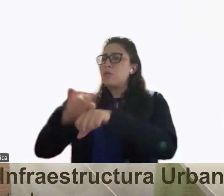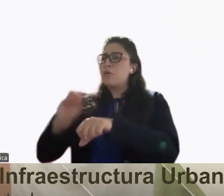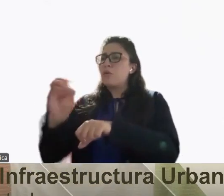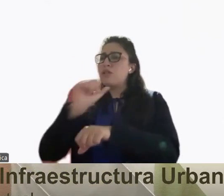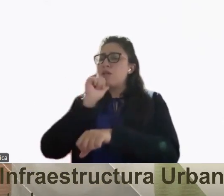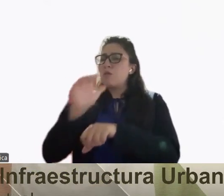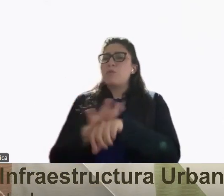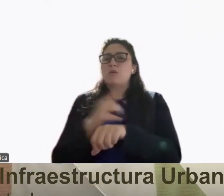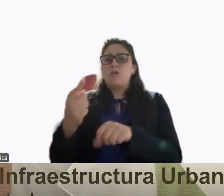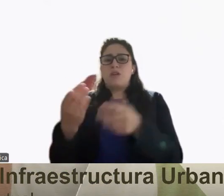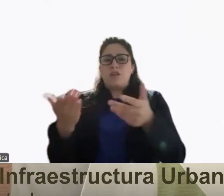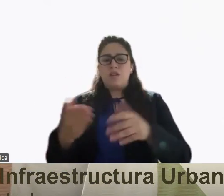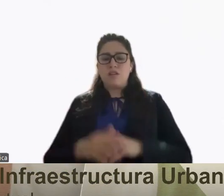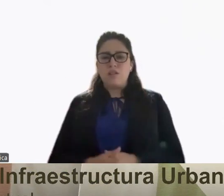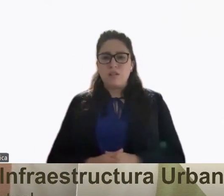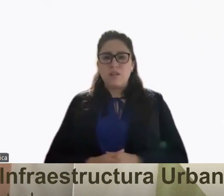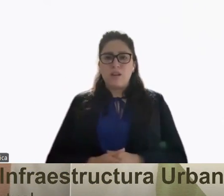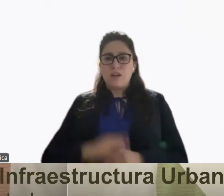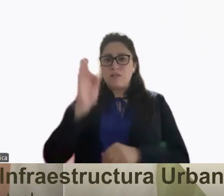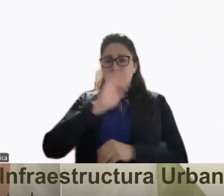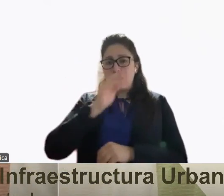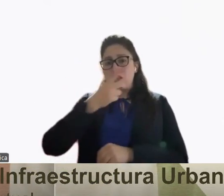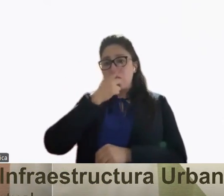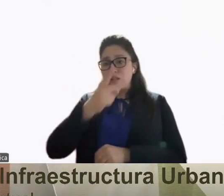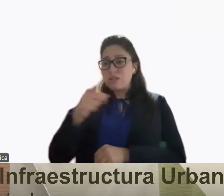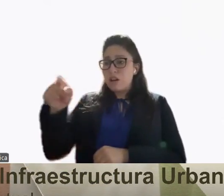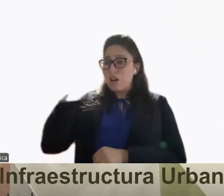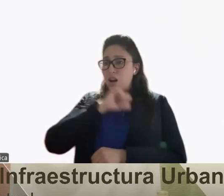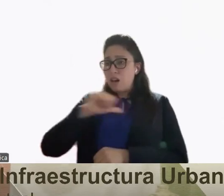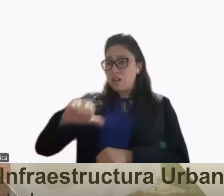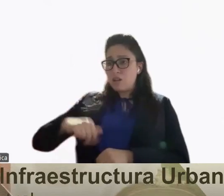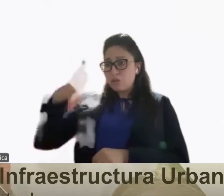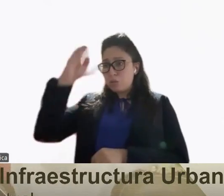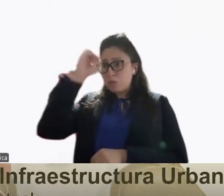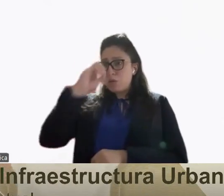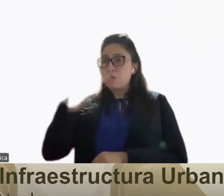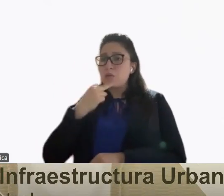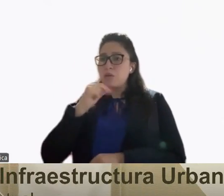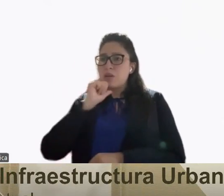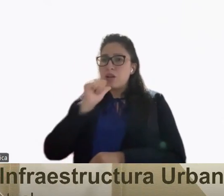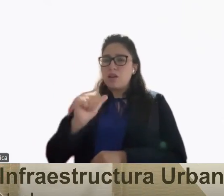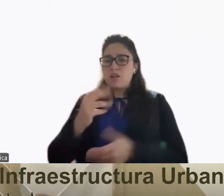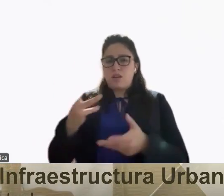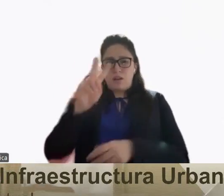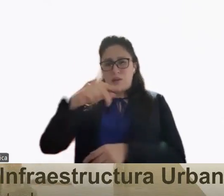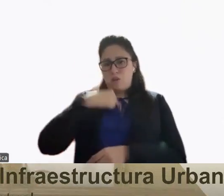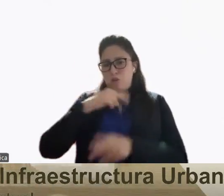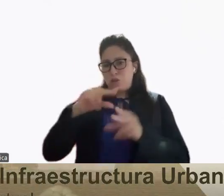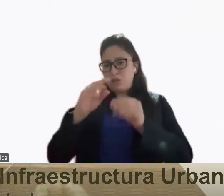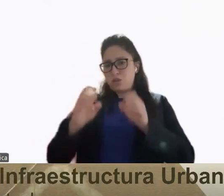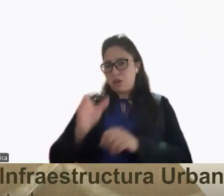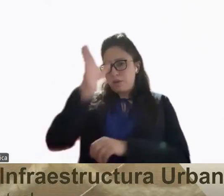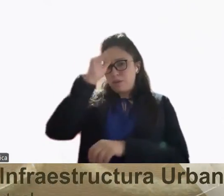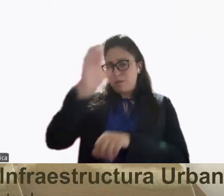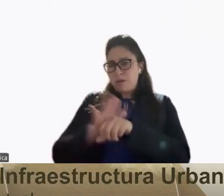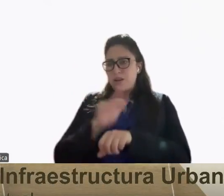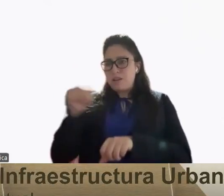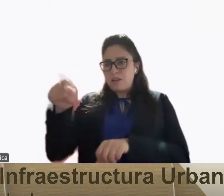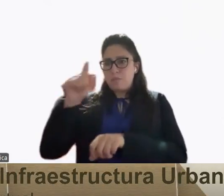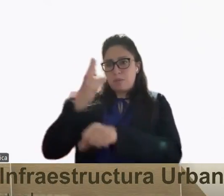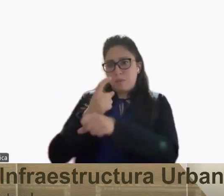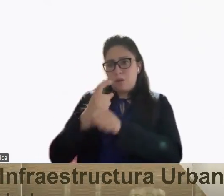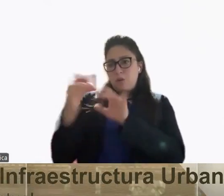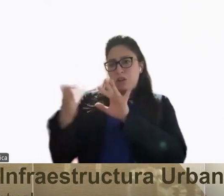¿no? Este, pues no coincido, porque si no, ¿para qué les pedimos opinión? ¿No? Porque es el gobierno más cercano a la